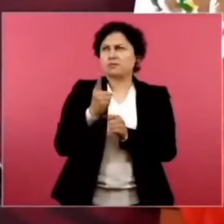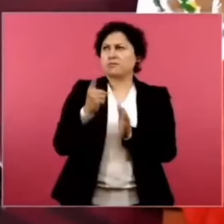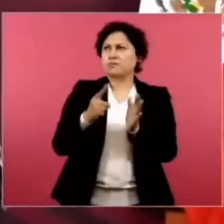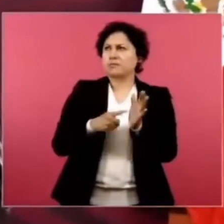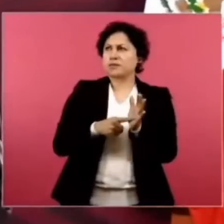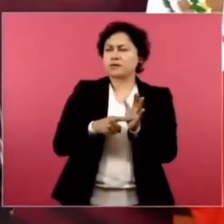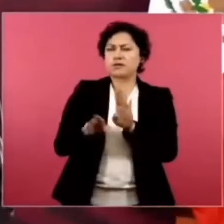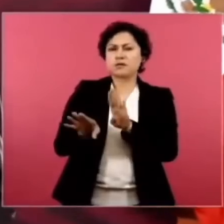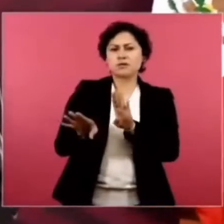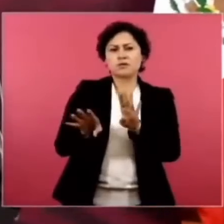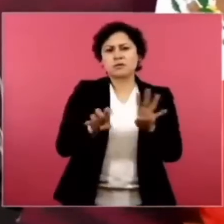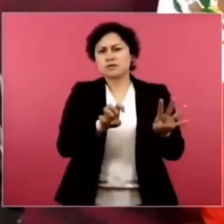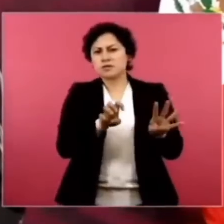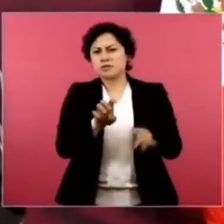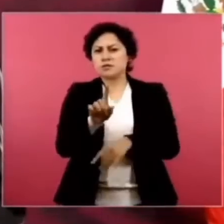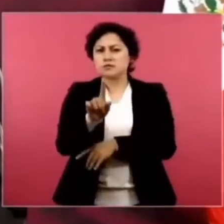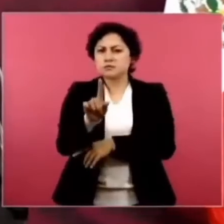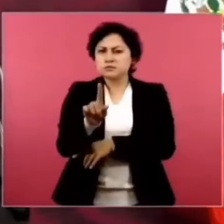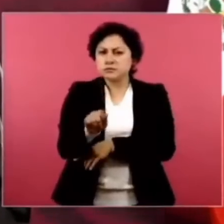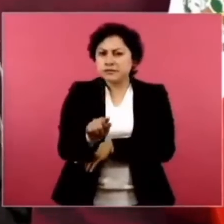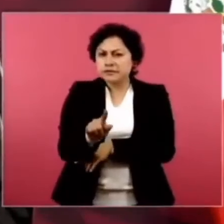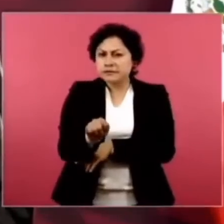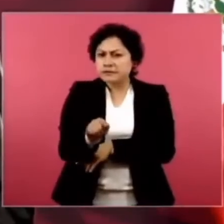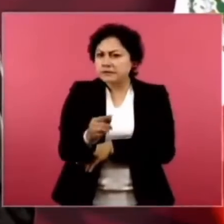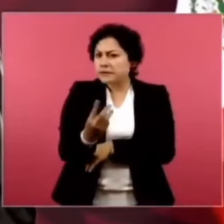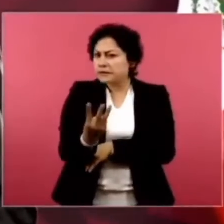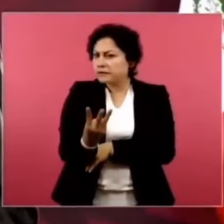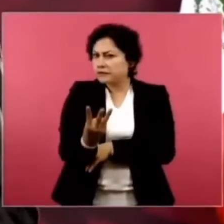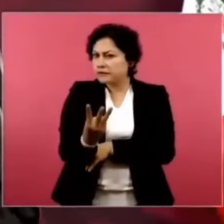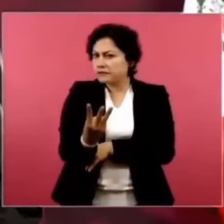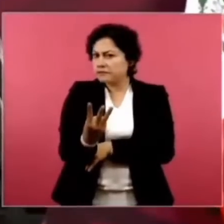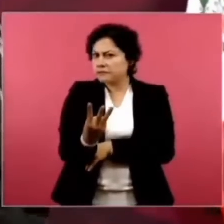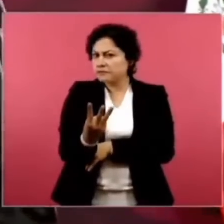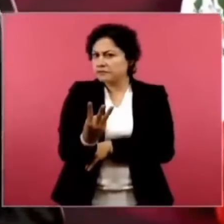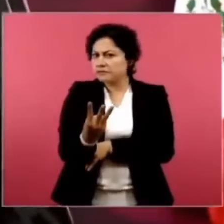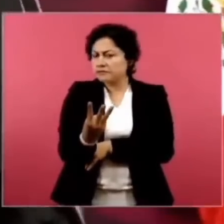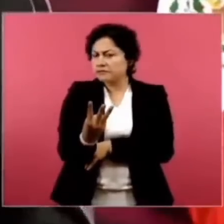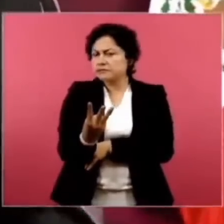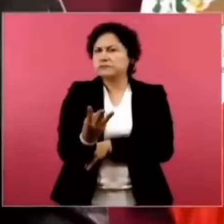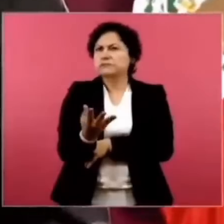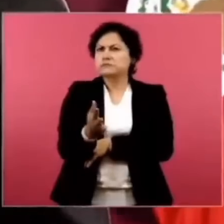73, porque el golpe de Estado en Chile fue